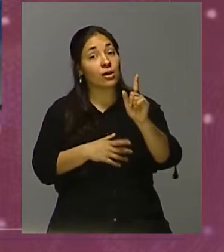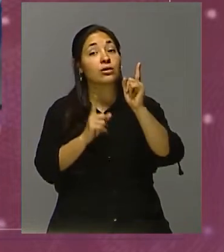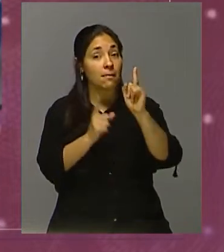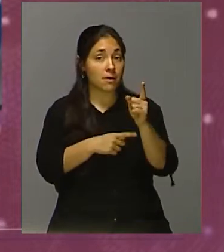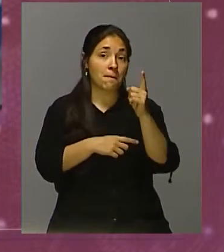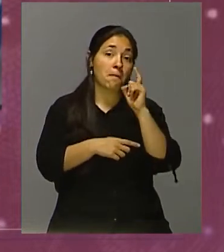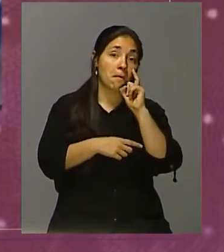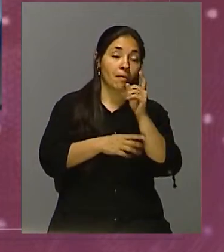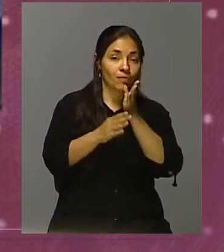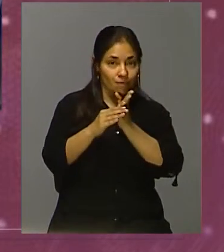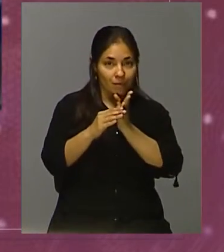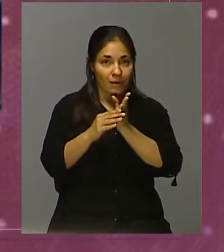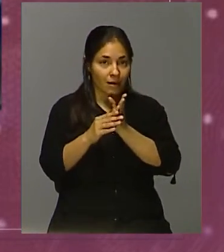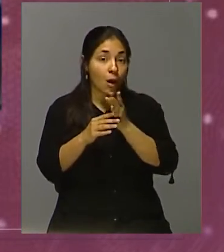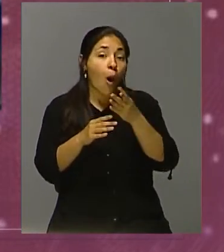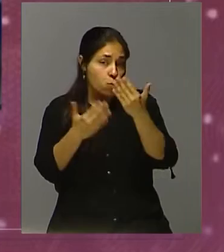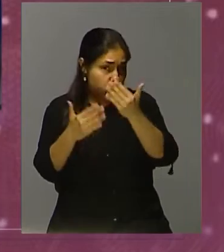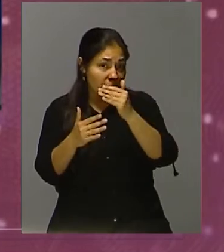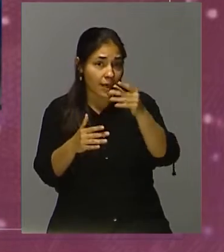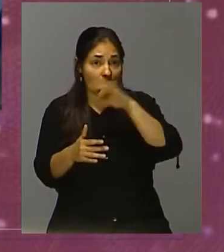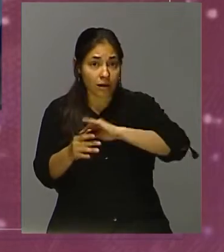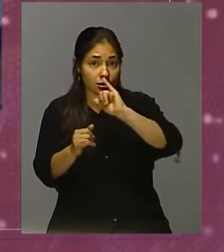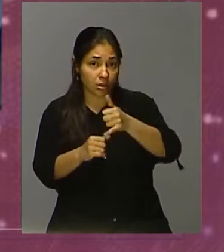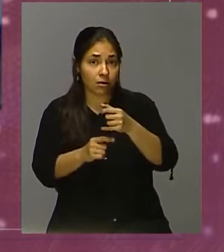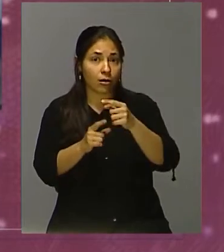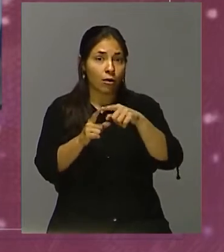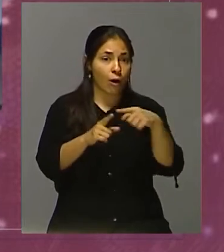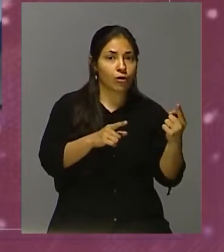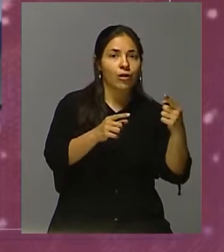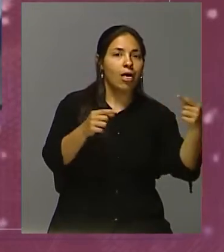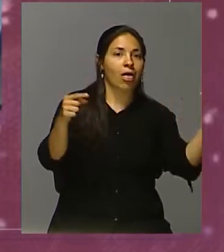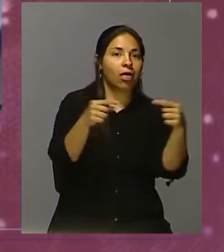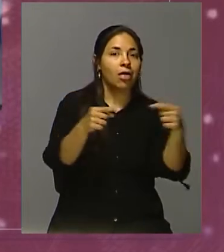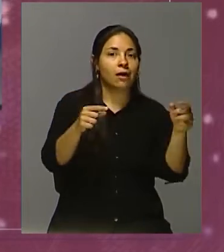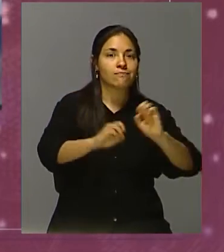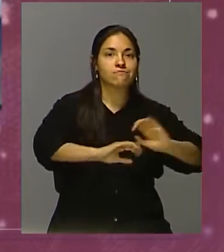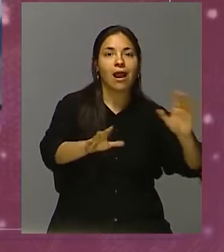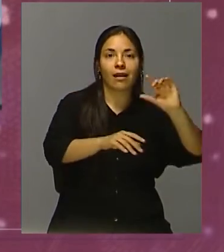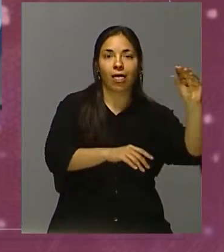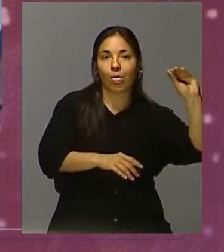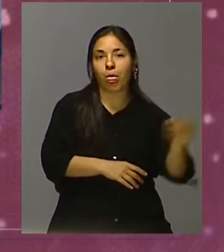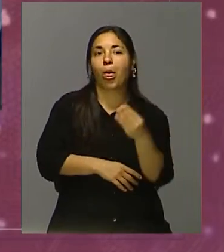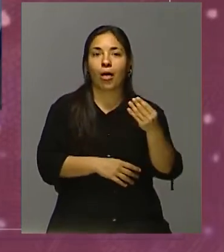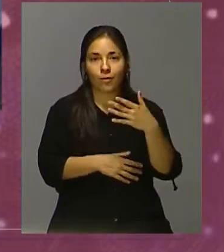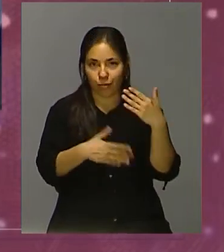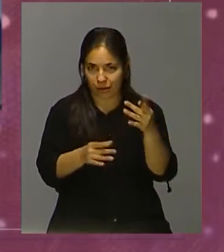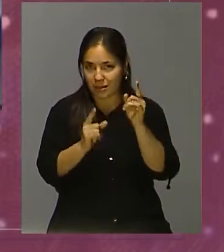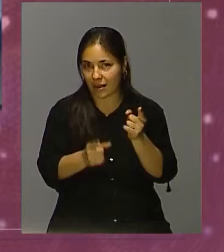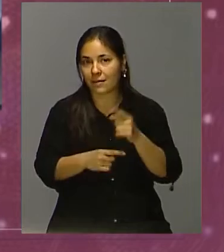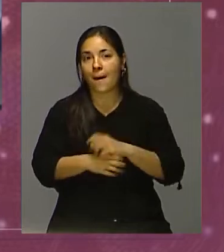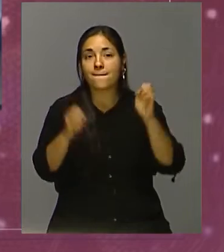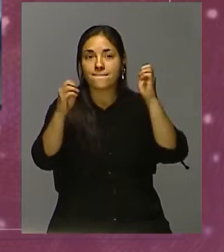que paralelamente eso puede pasar, pero también puede pasar lo inverso. Todo lo contrario. Es decir, que vos pierdas todo lo que pusiste. No hay magia en